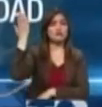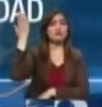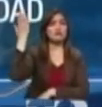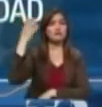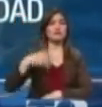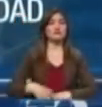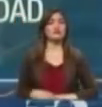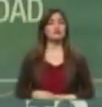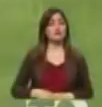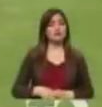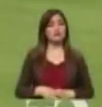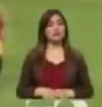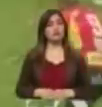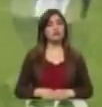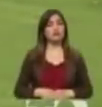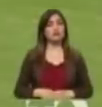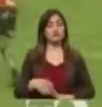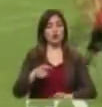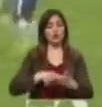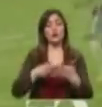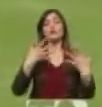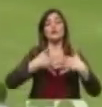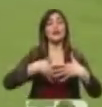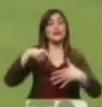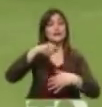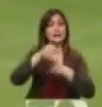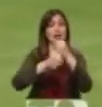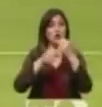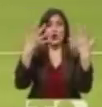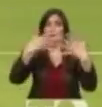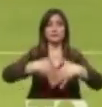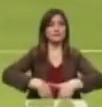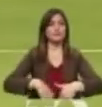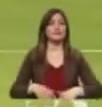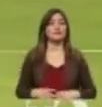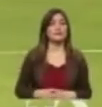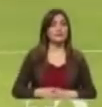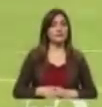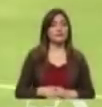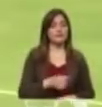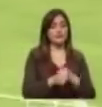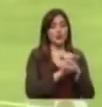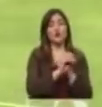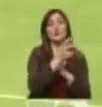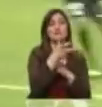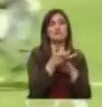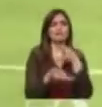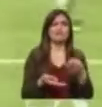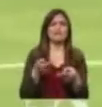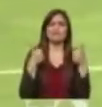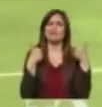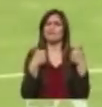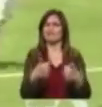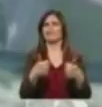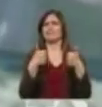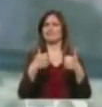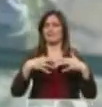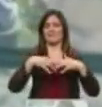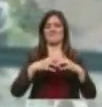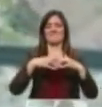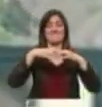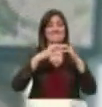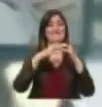de dólares, contrato que termina este año. Durante este periodo, solo en 2013 el negocio resultó rentable con